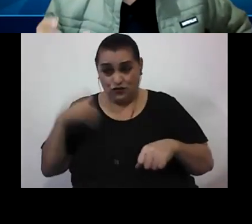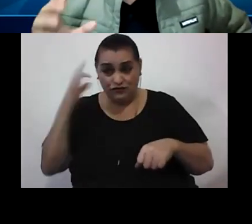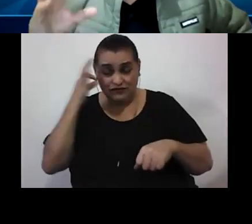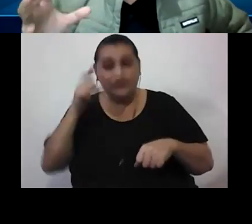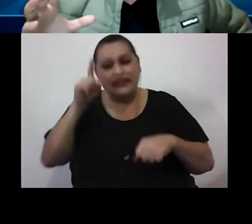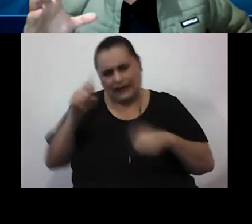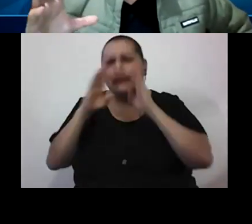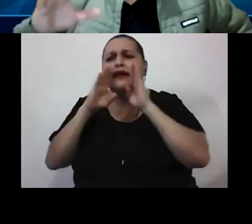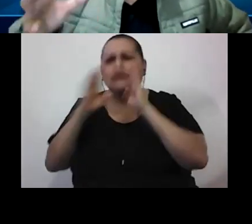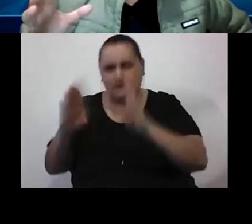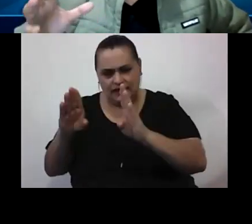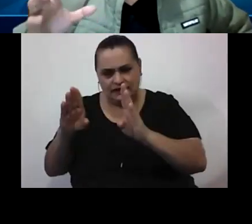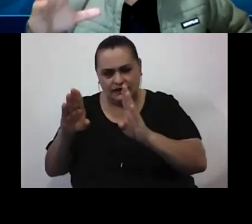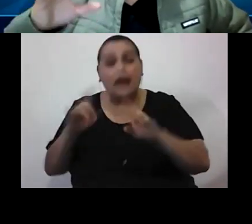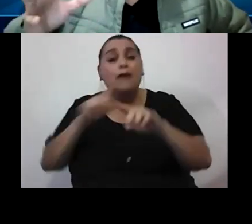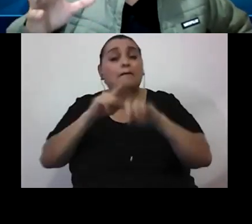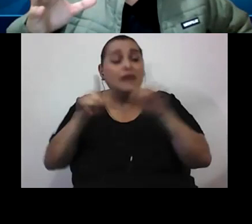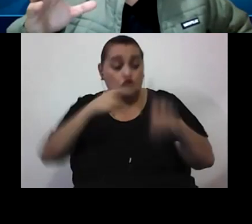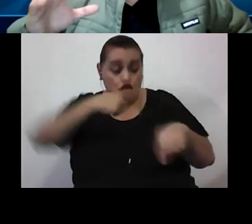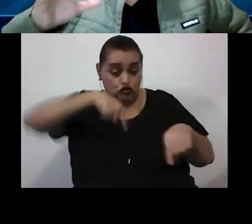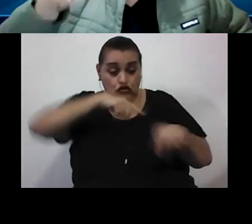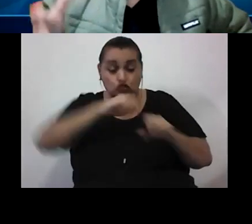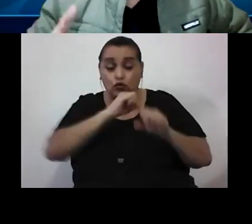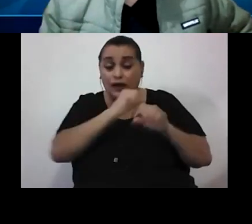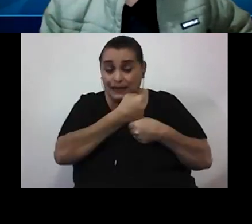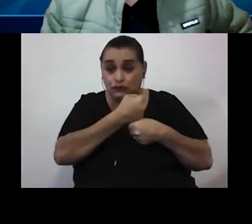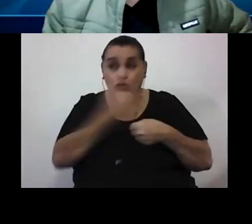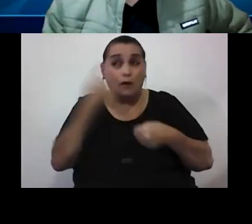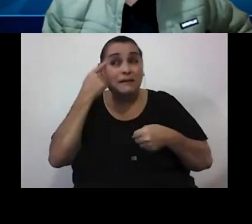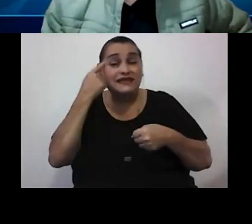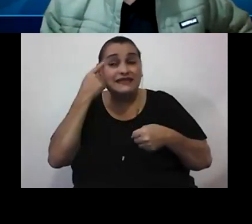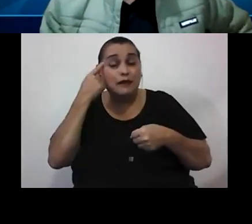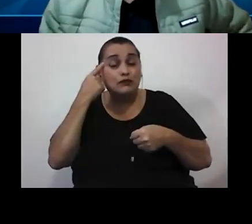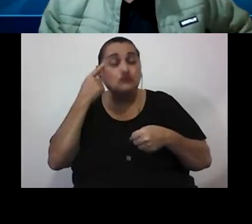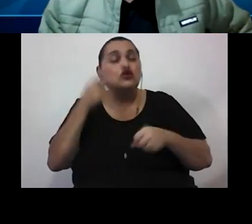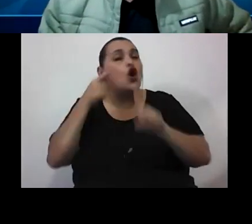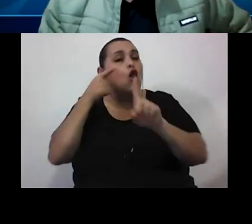atenderlo, pero lo que hagamos lo estamos pensando en objetivos de largo plazo.